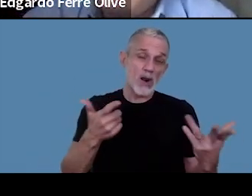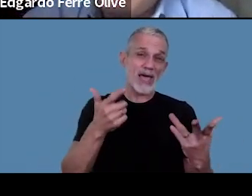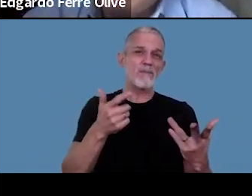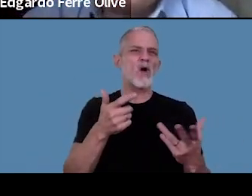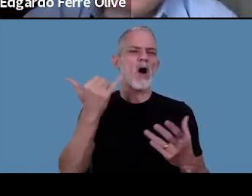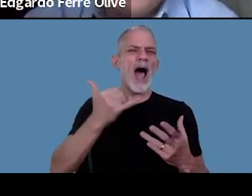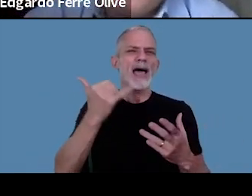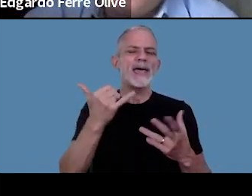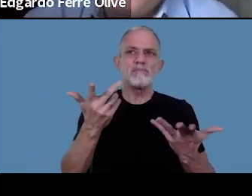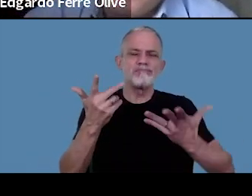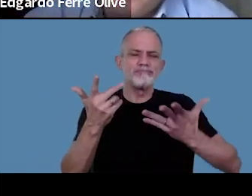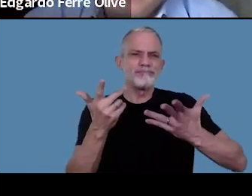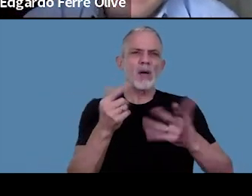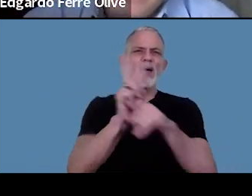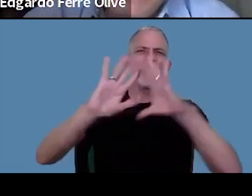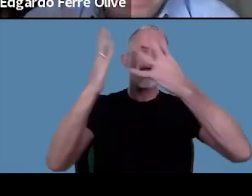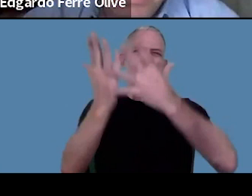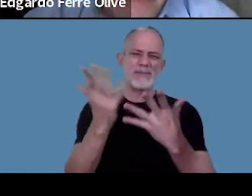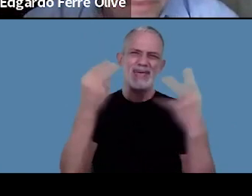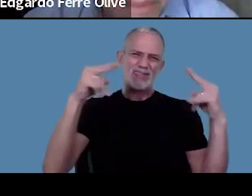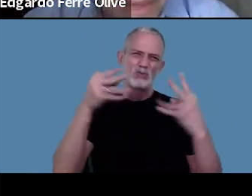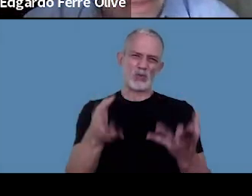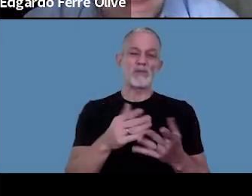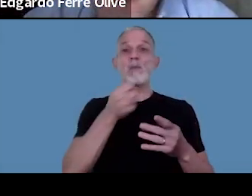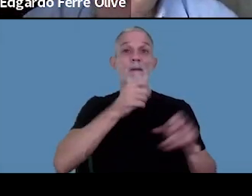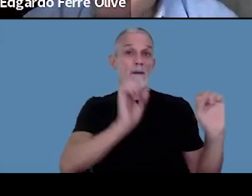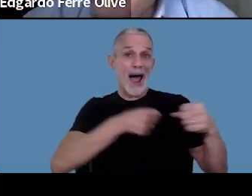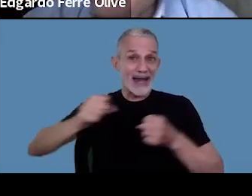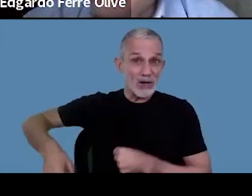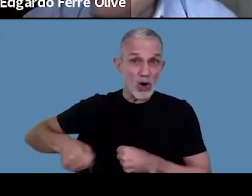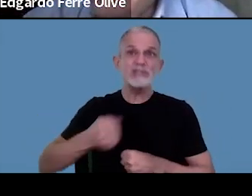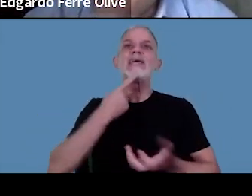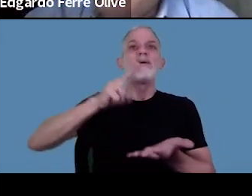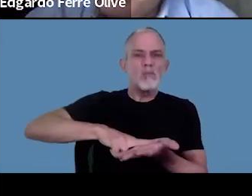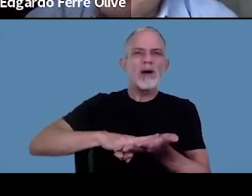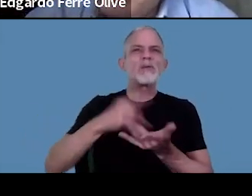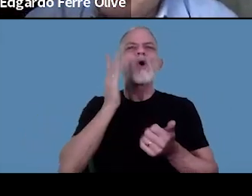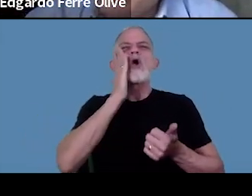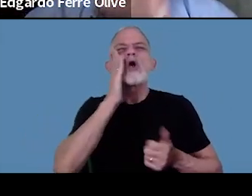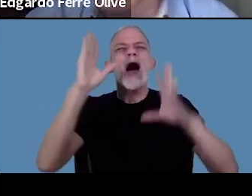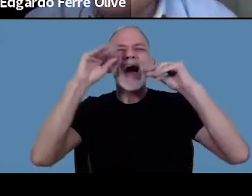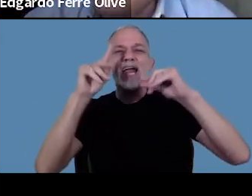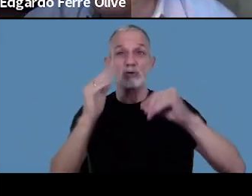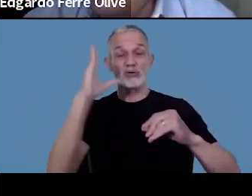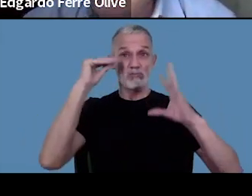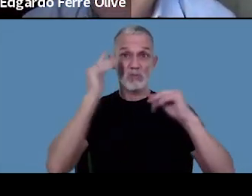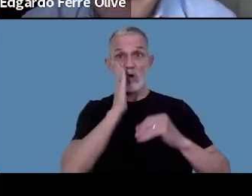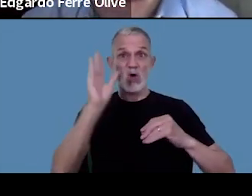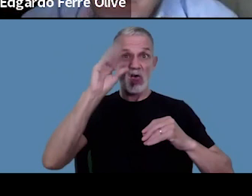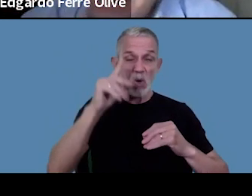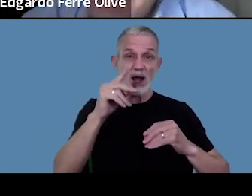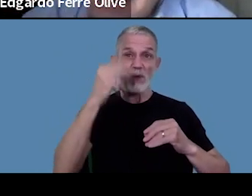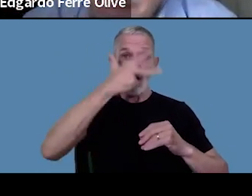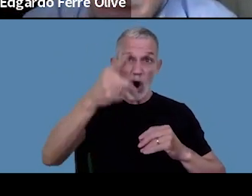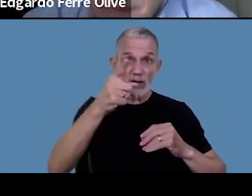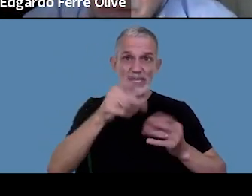sean ambientales y que tengan criterio ambiental. En Bariloche, por ejemplo, se aplica una tasa por pernocte. Cada noche que uno está en Bariloche, siempre que no sea residente, paga